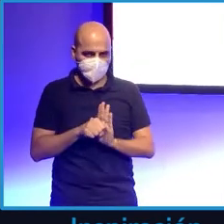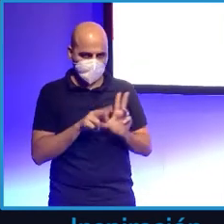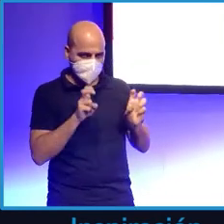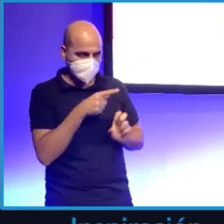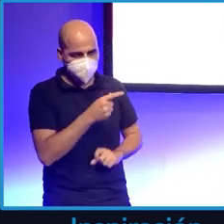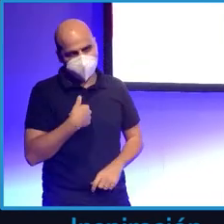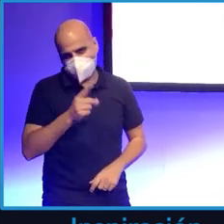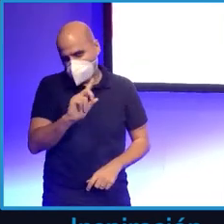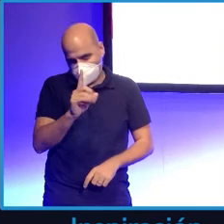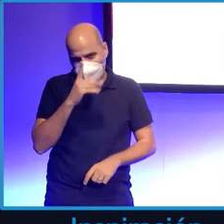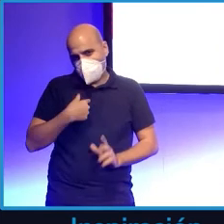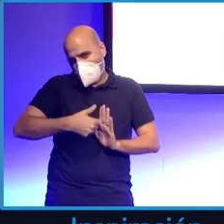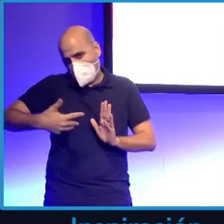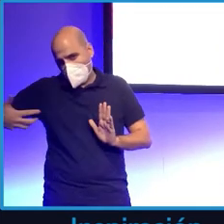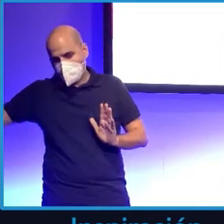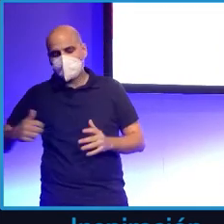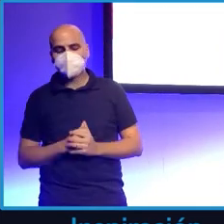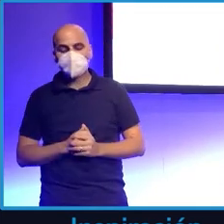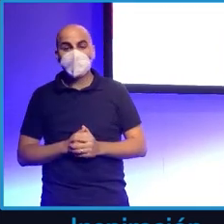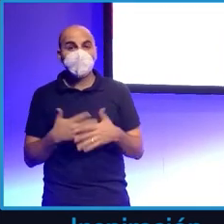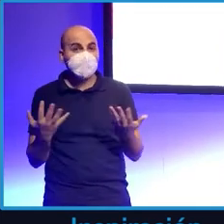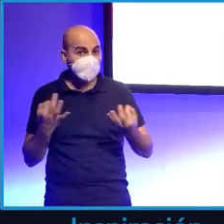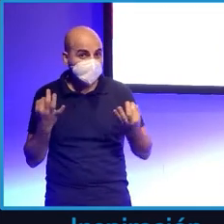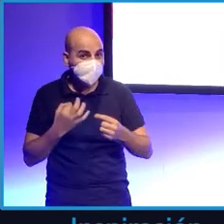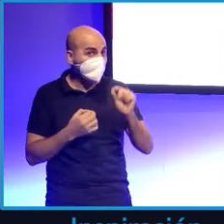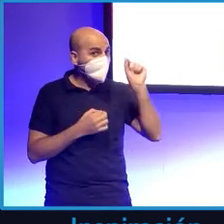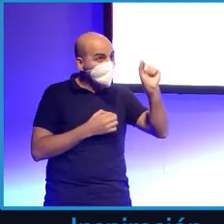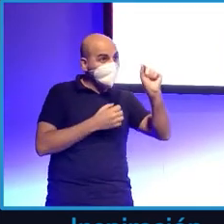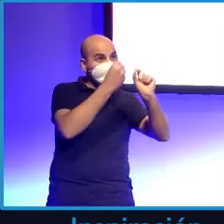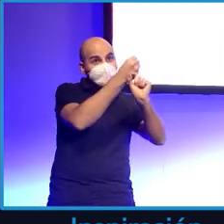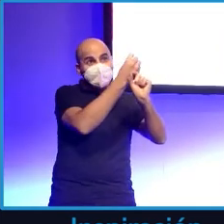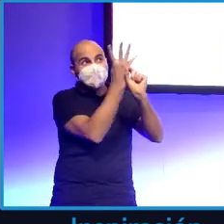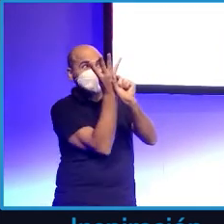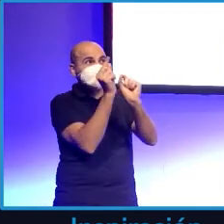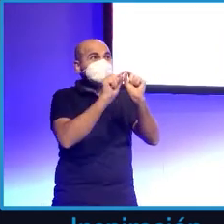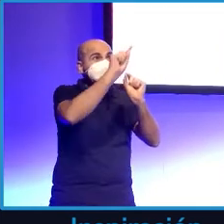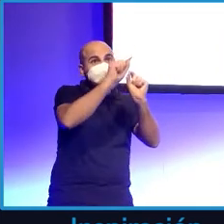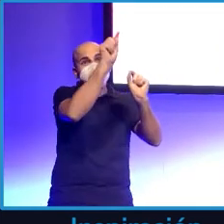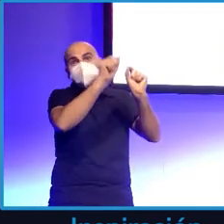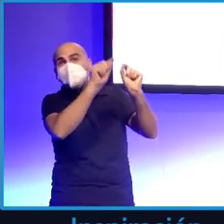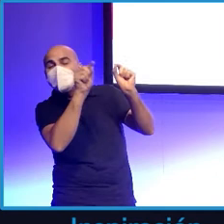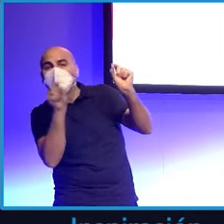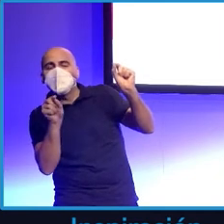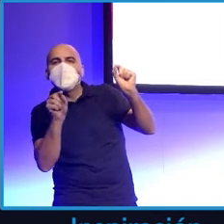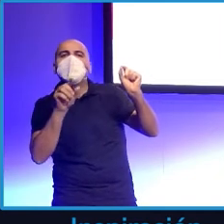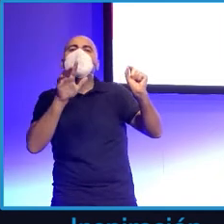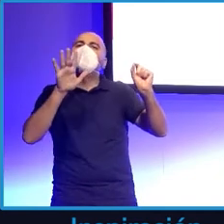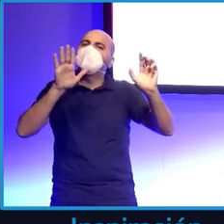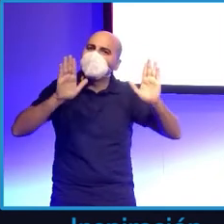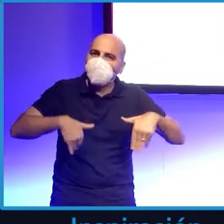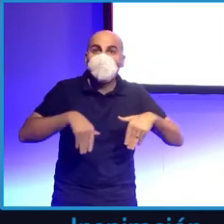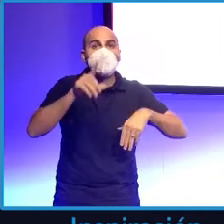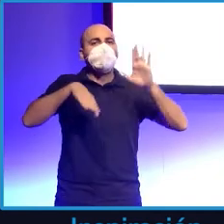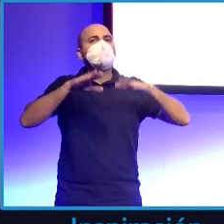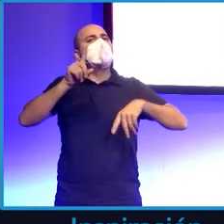links todas estas estas aristas al final terminan generando un traspaso de autoridad es decir cada una de estas webs tiene cierta autoridad y la